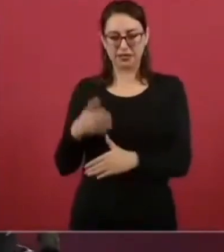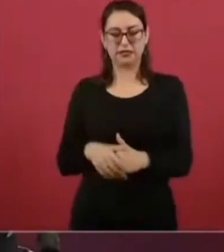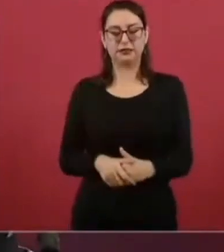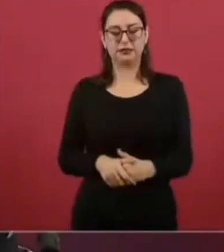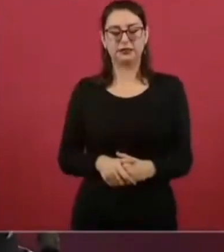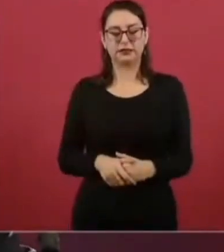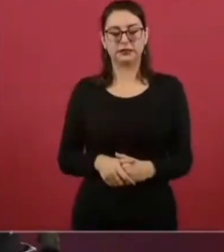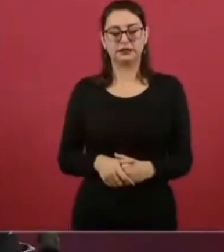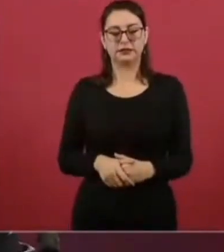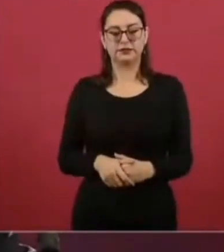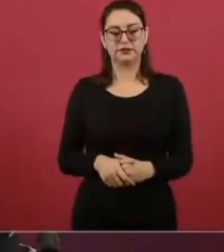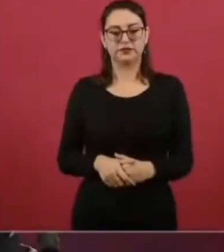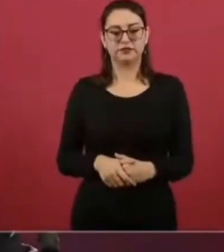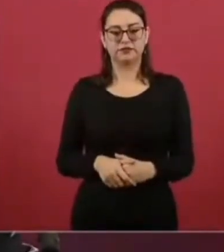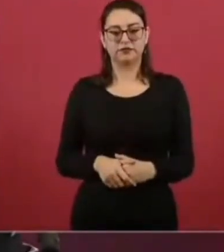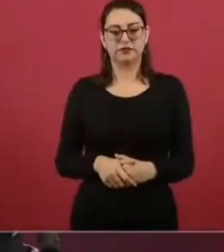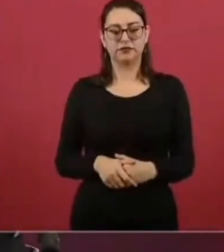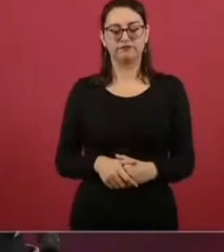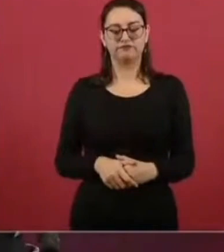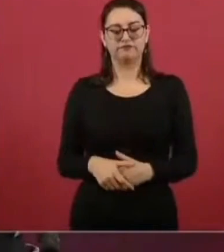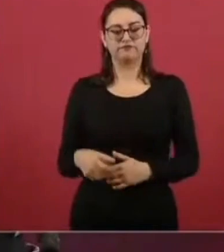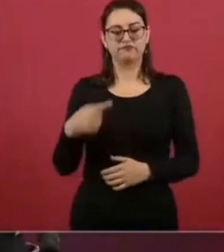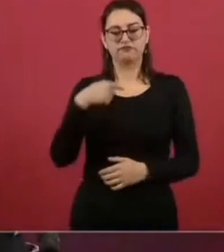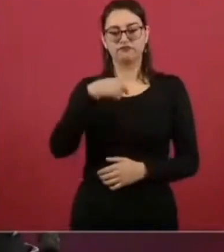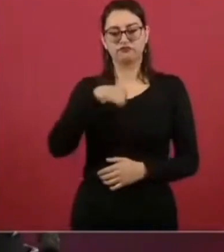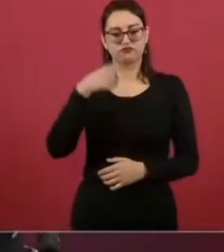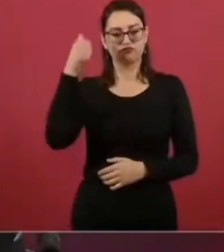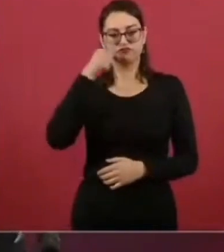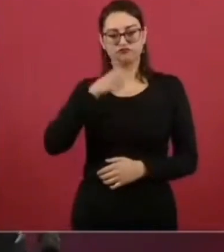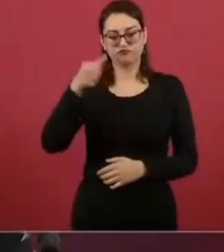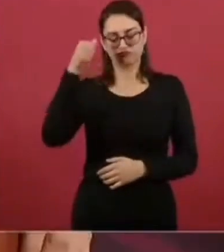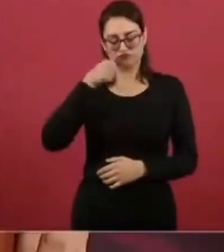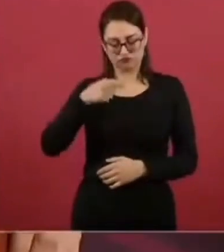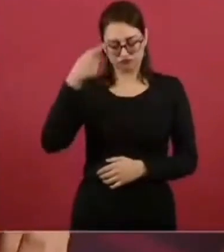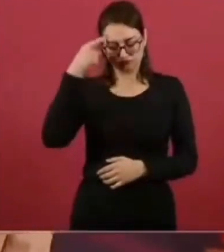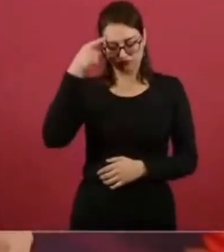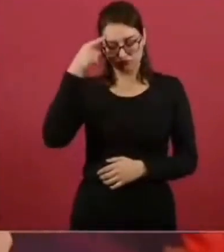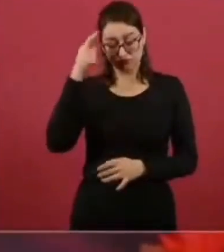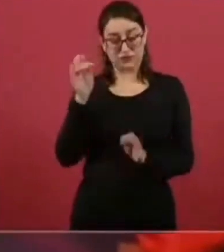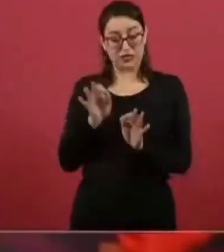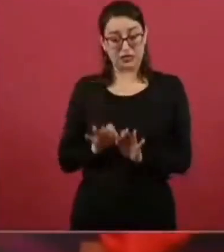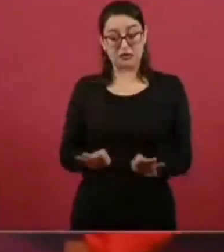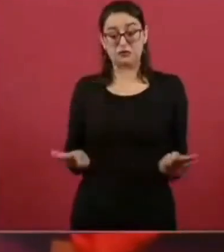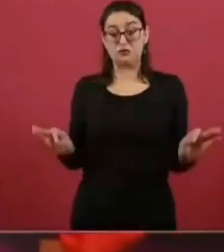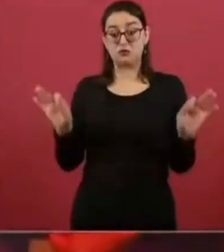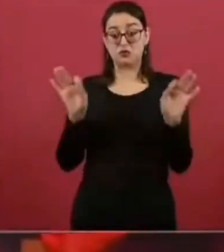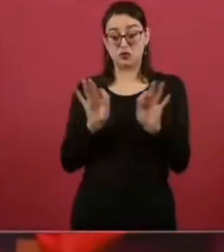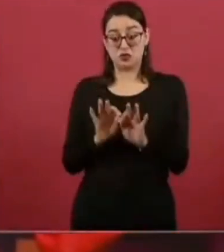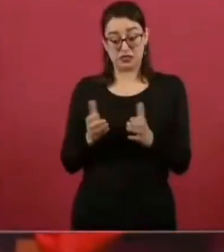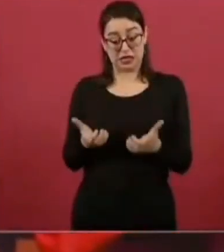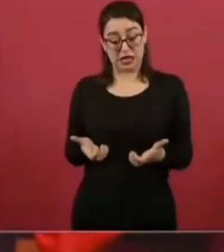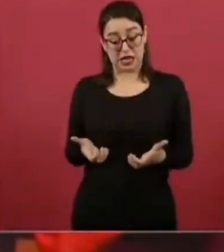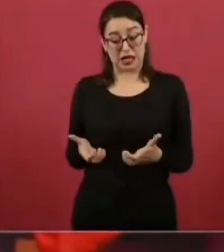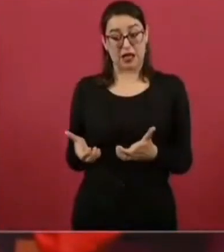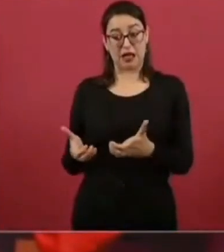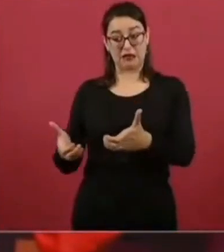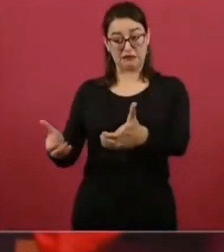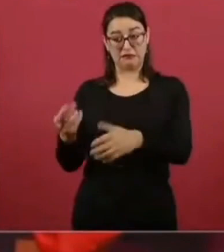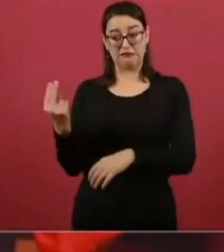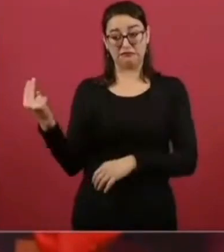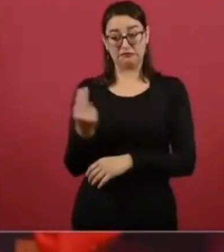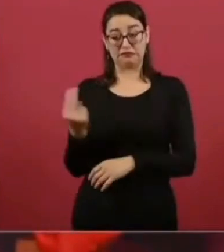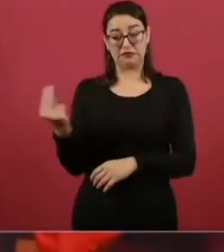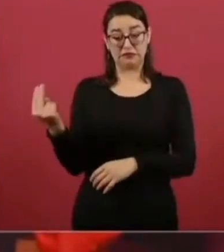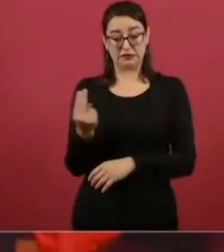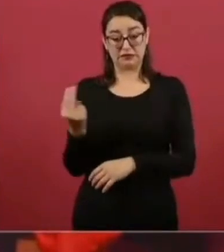traía yo en la cabeza lo de un camino, porque si se está en Motocintla